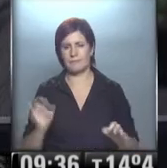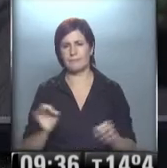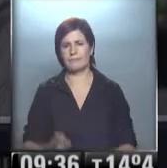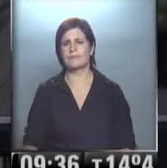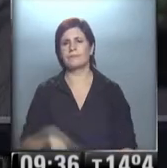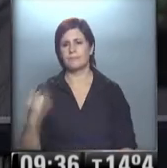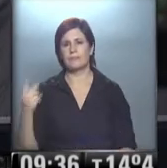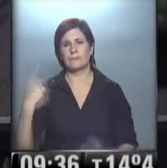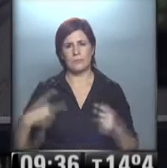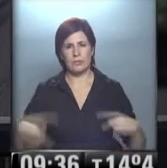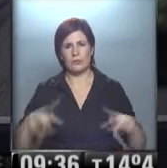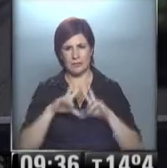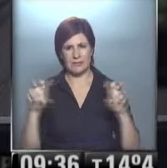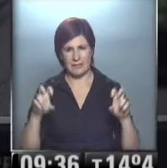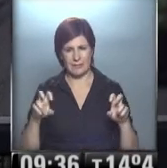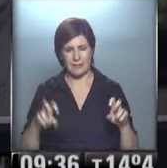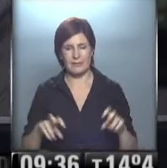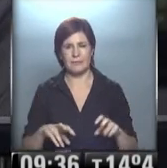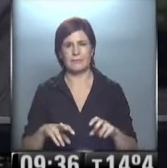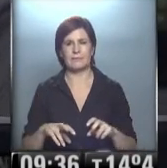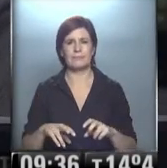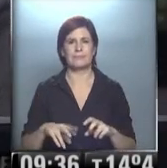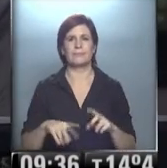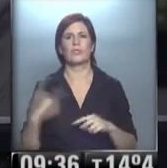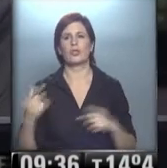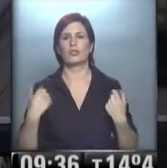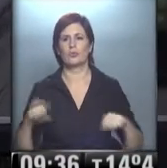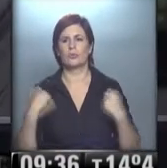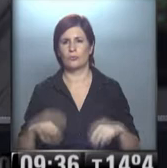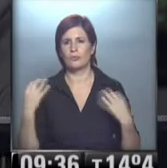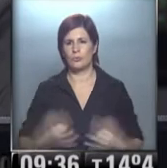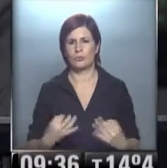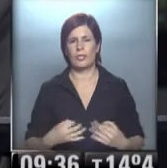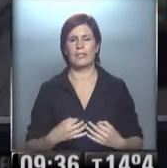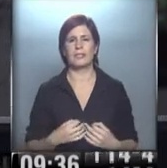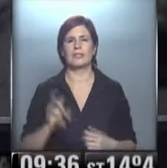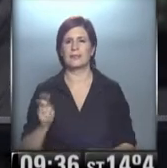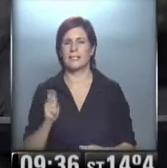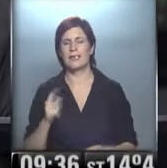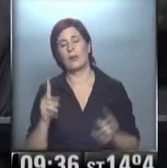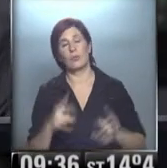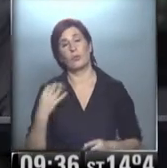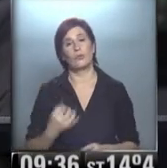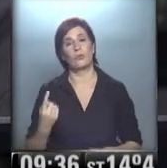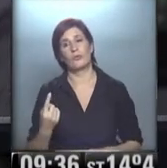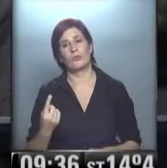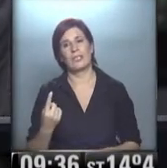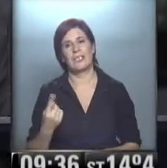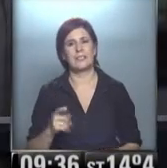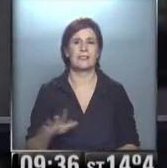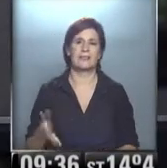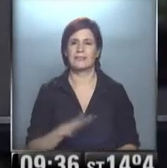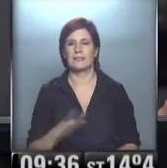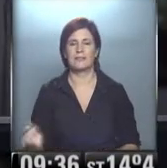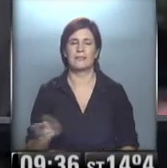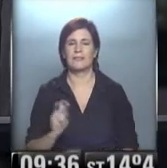Pero tengo mucho más. Otro que se preparó, no sé si físicamente, pero sí en forma óptima a su equipo. Le falta un poquito, Caruso, dale una chance más. ¿No?